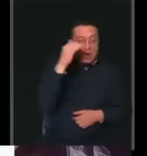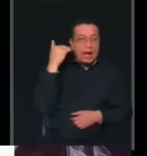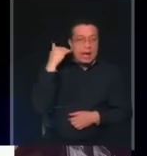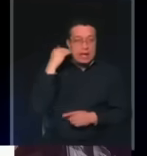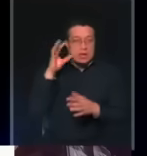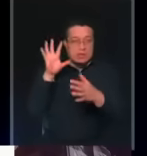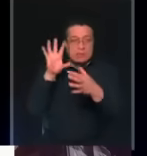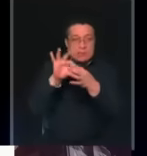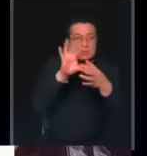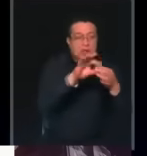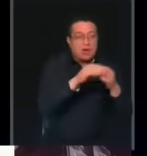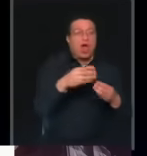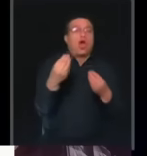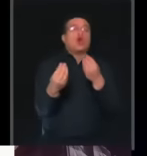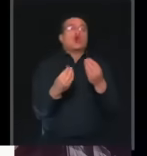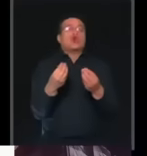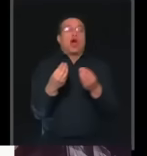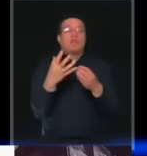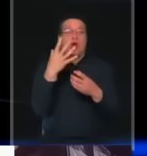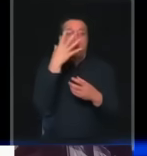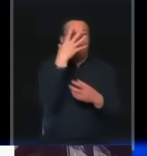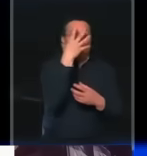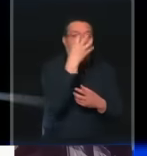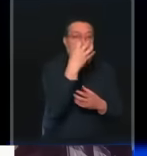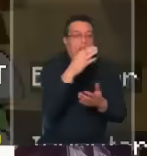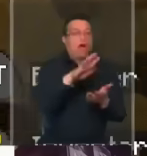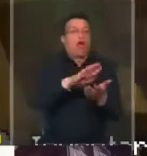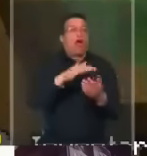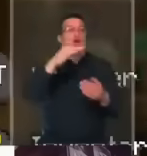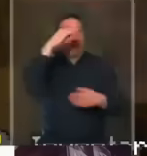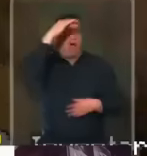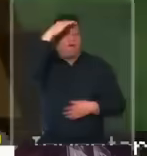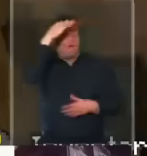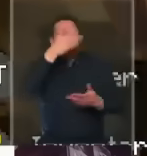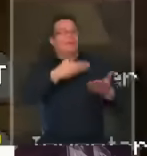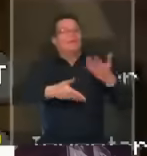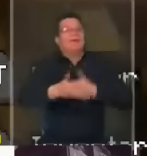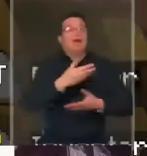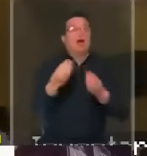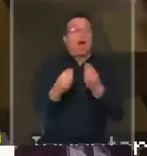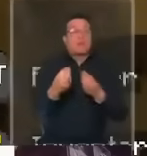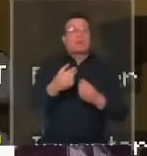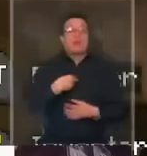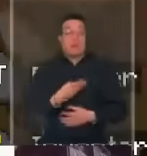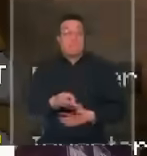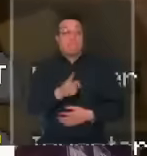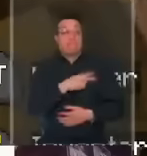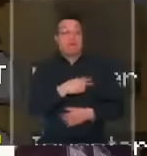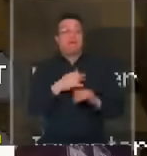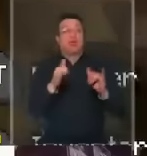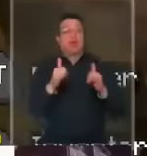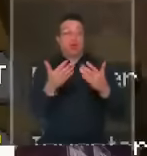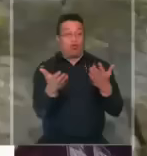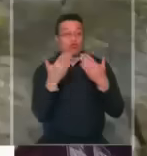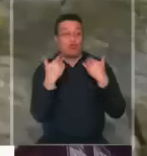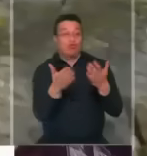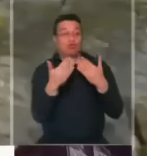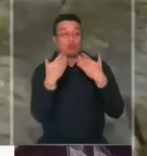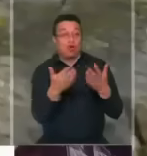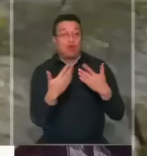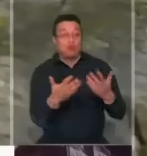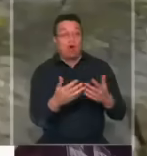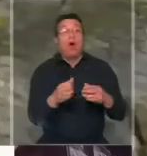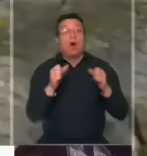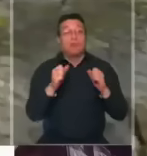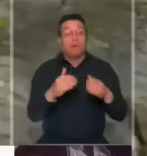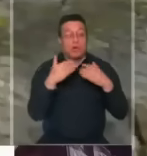es su herramienta para capturar la confianza de los menores de edad? Premios para sus videojuegos. Regalías que pueden